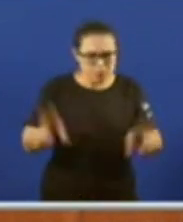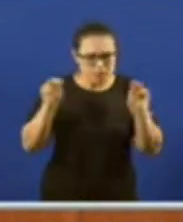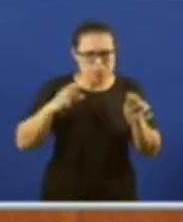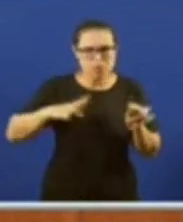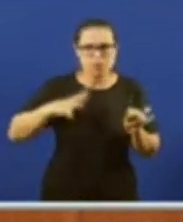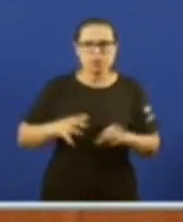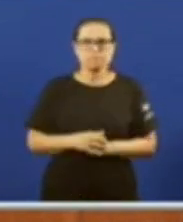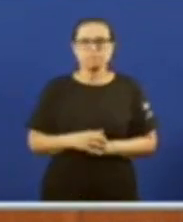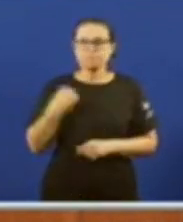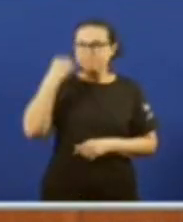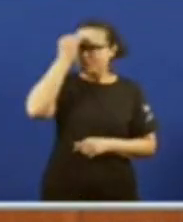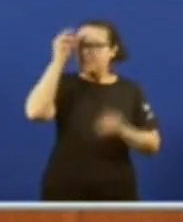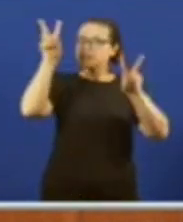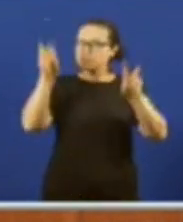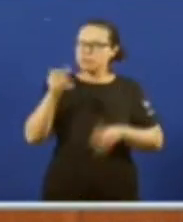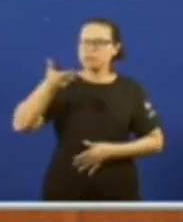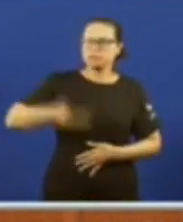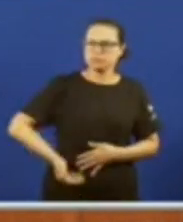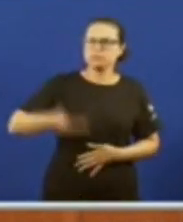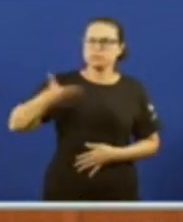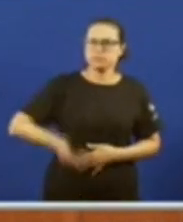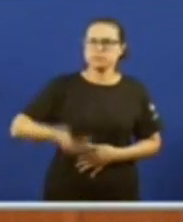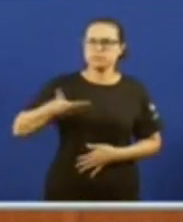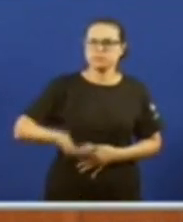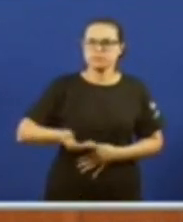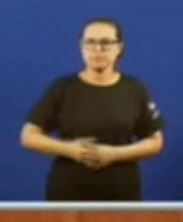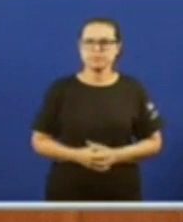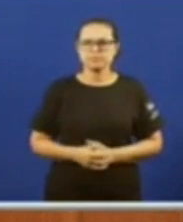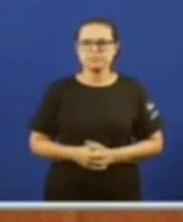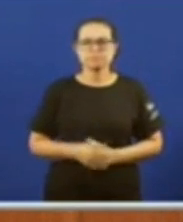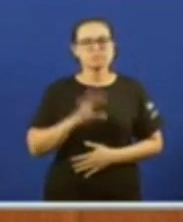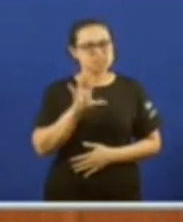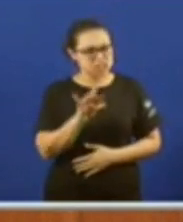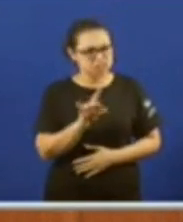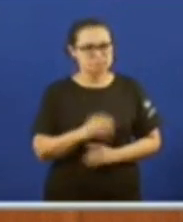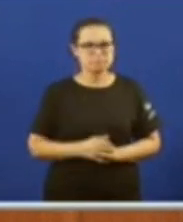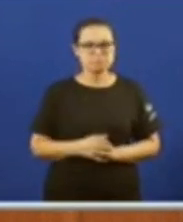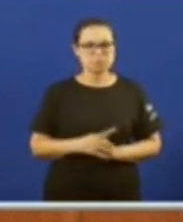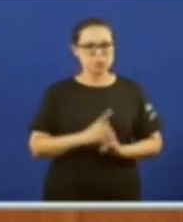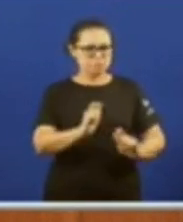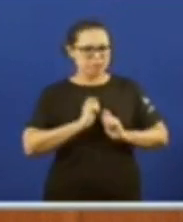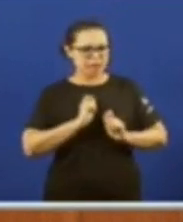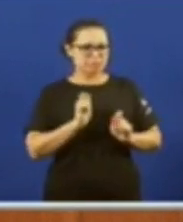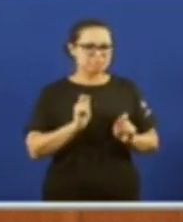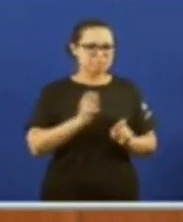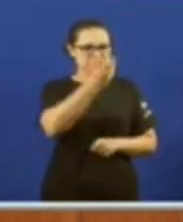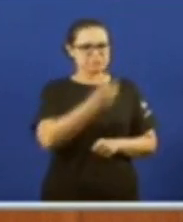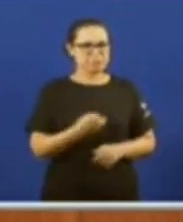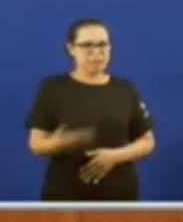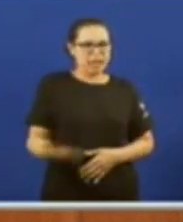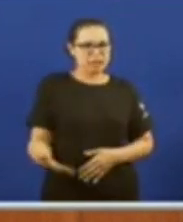cuestión o suficientemente importante. Sí, sí. Pois é a sensación que dá vostede todos os días que ven